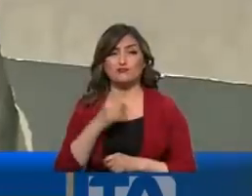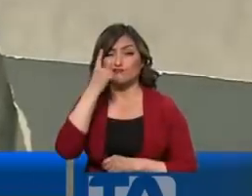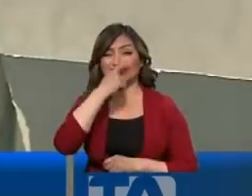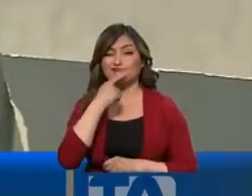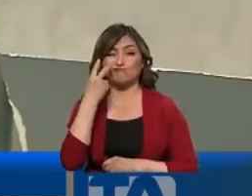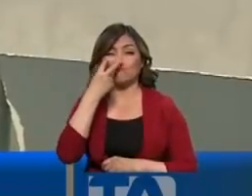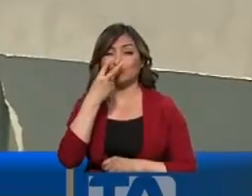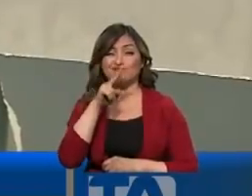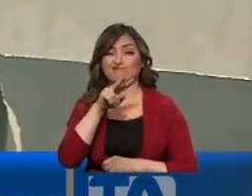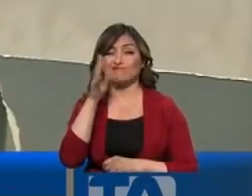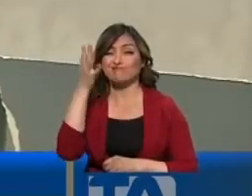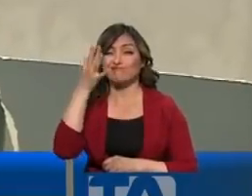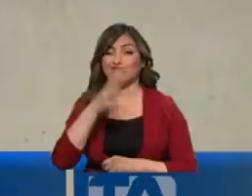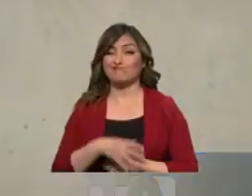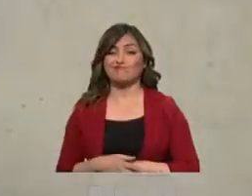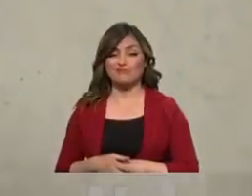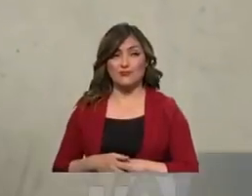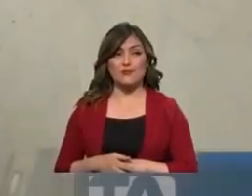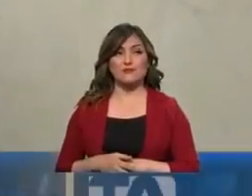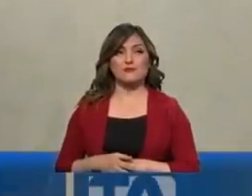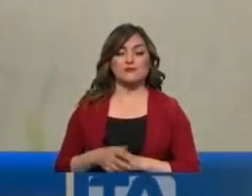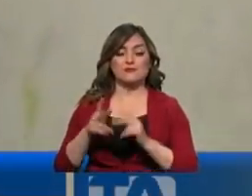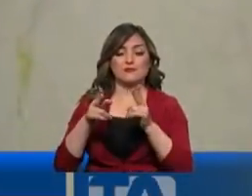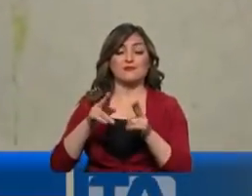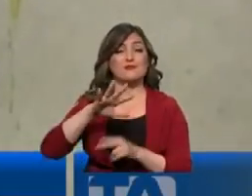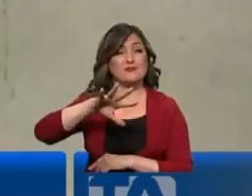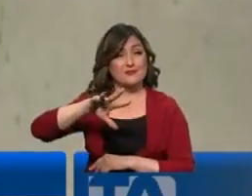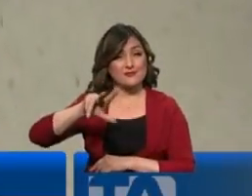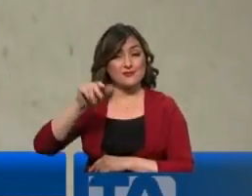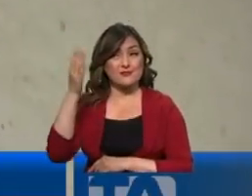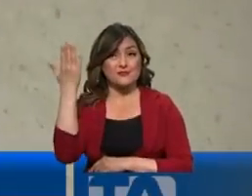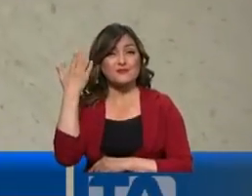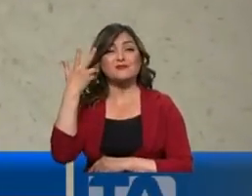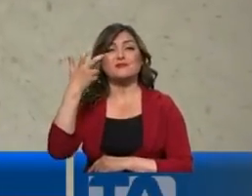rostro. La policía cree que se podría tratar de los mismos antisociales que el